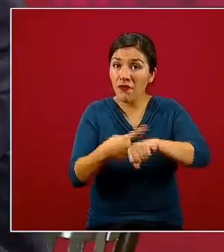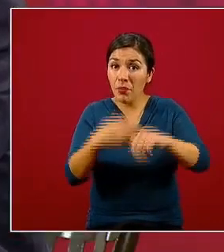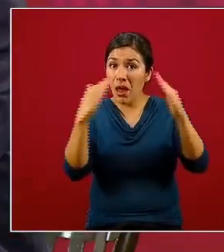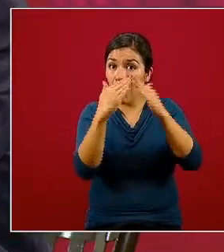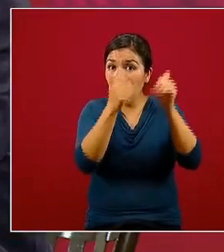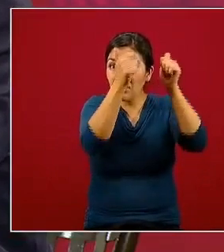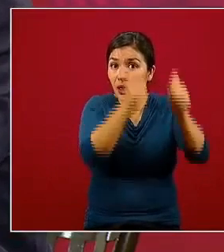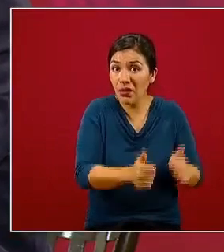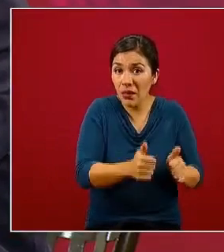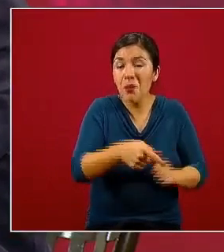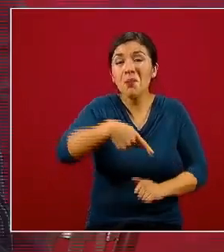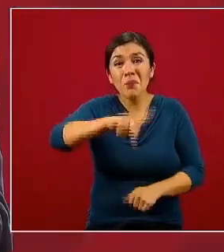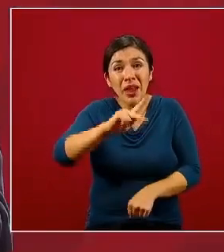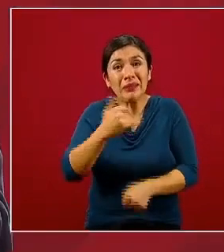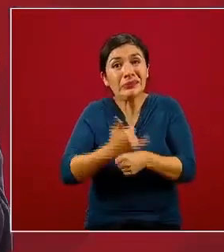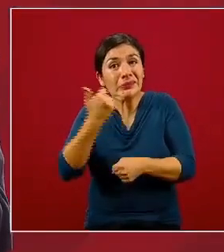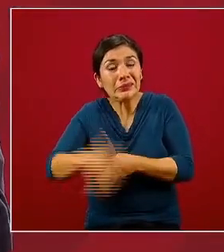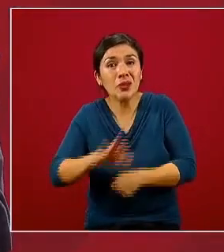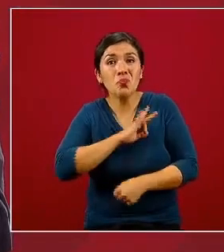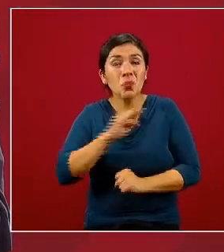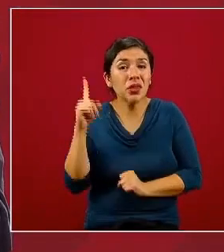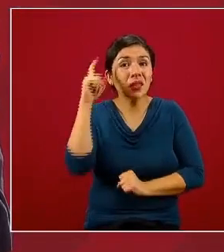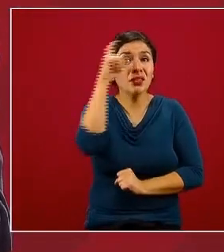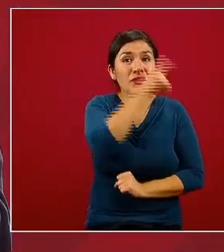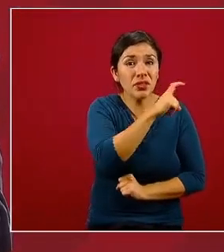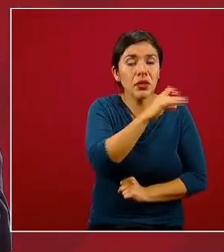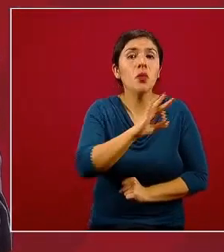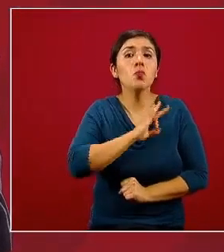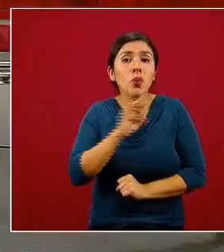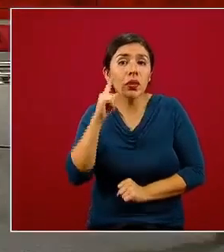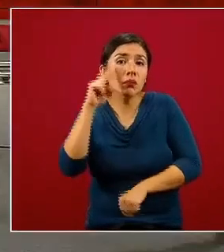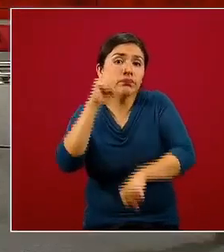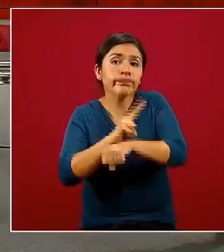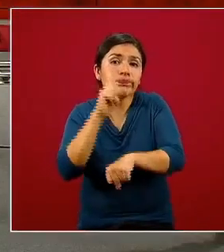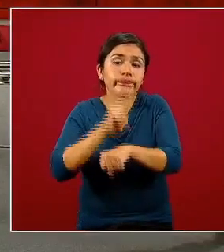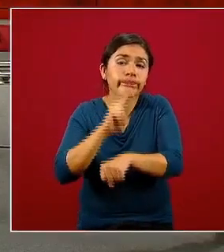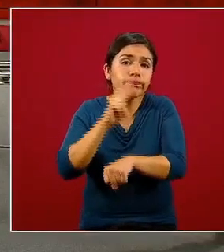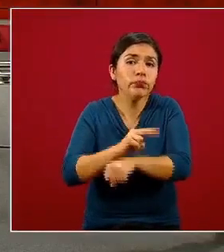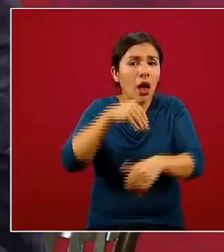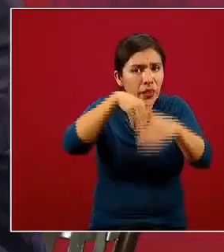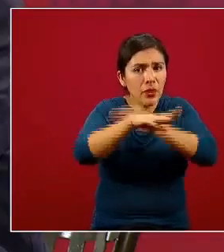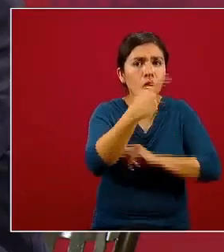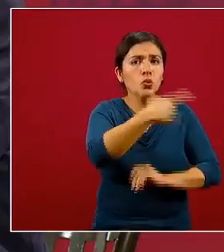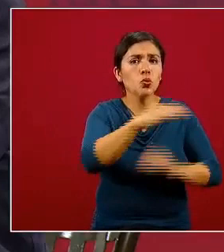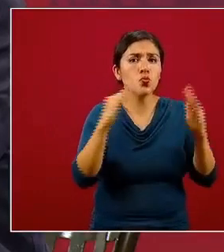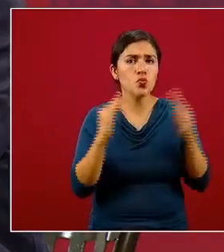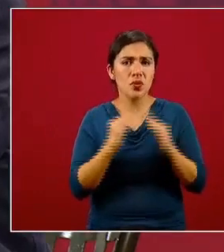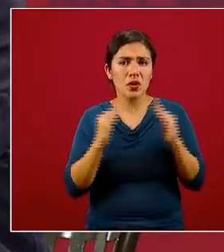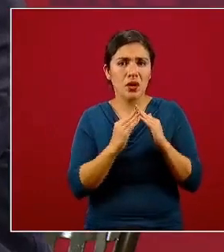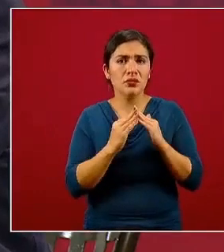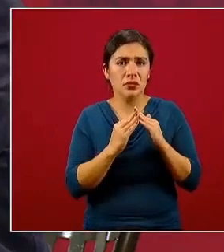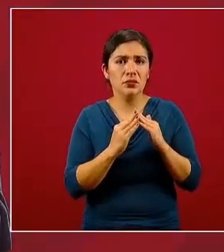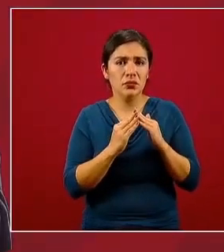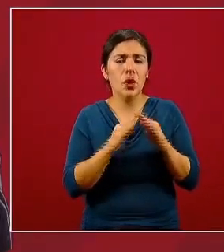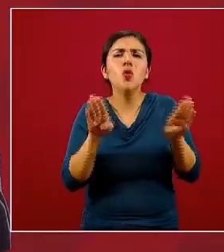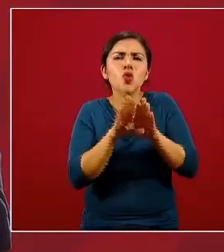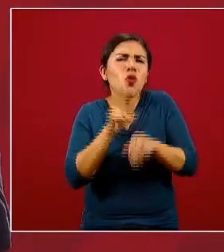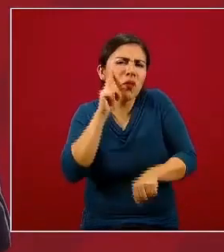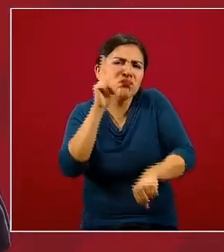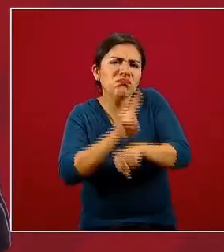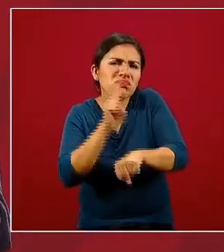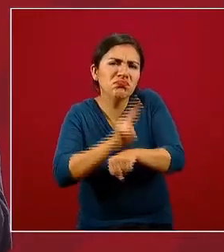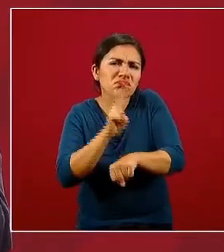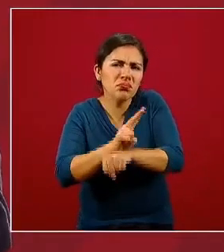casa, pero tienen riesgo de complicarse, puedan ser monitoreadas en sus casas. Y el monitoreo